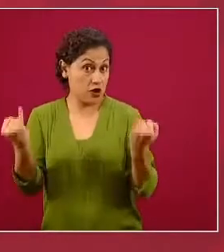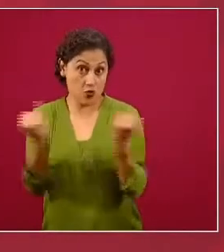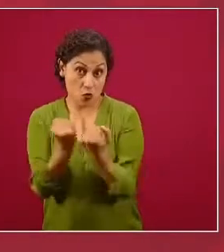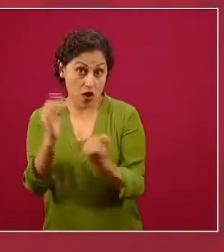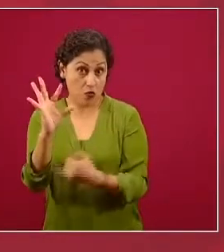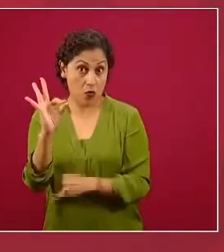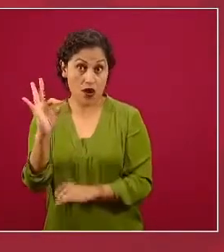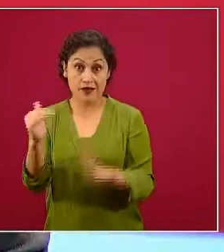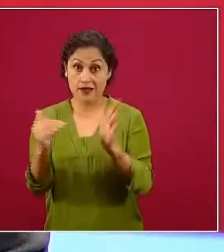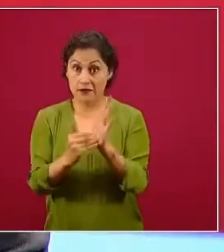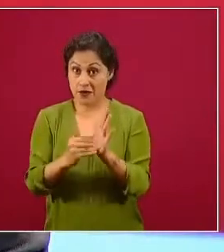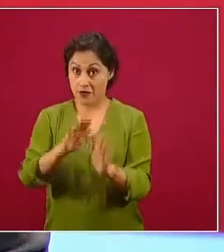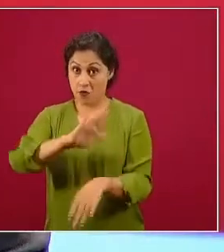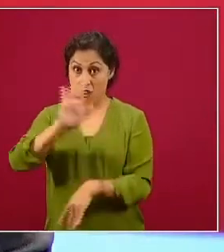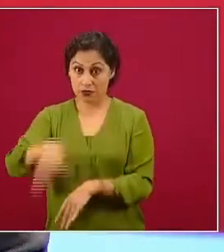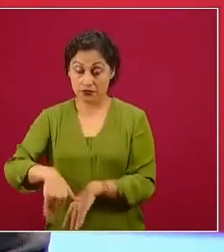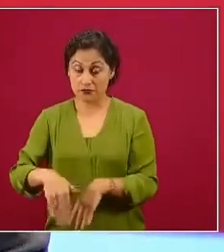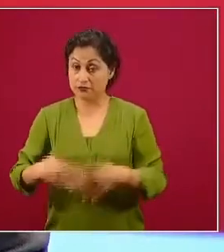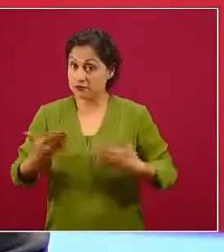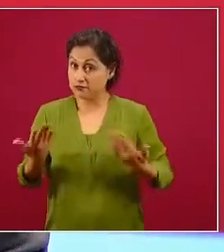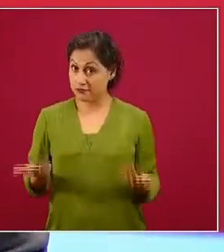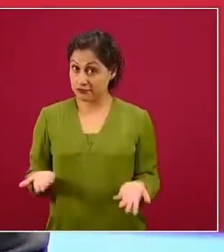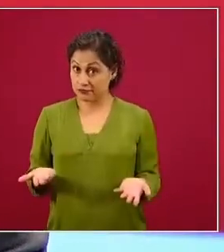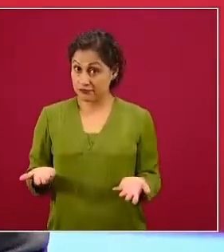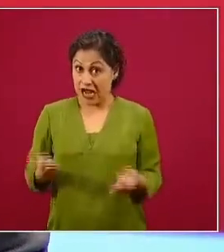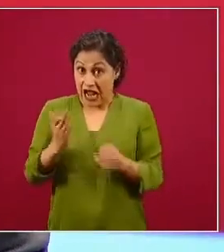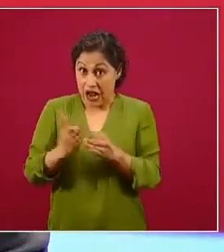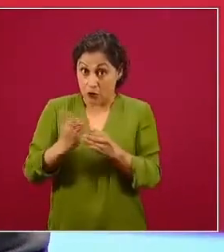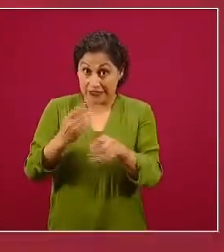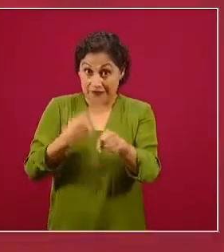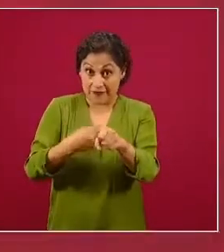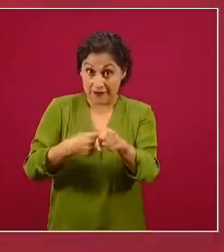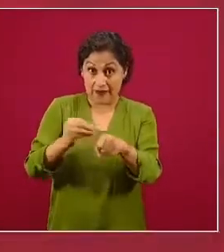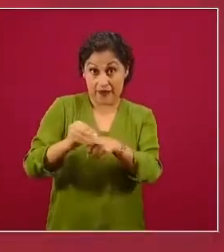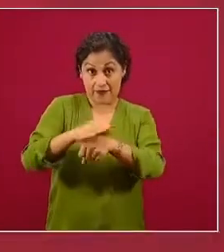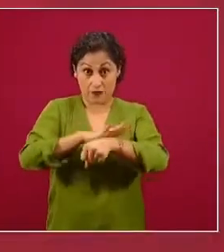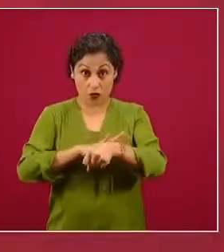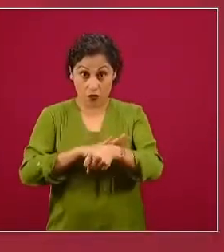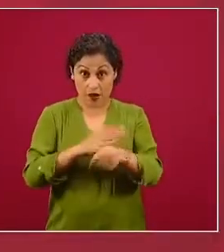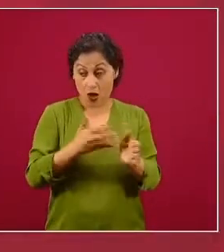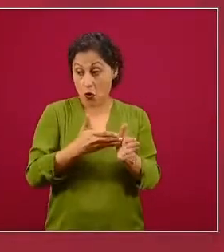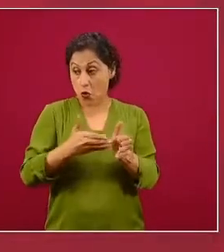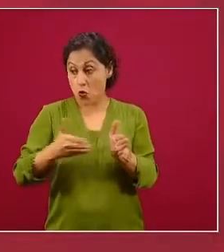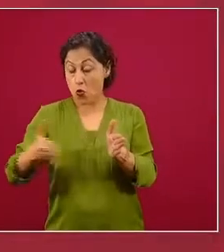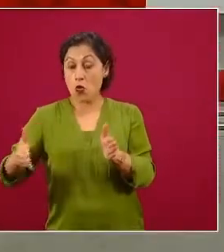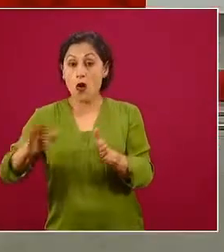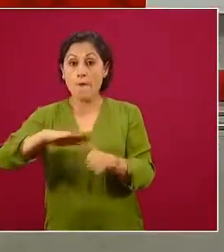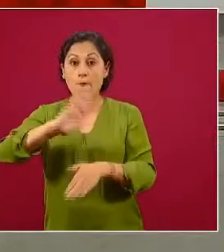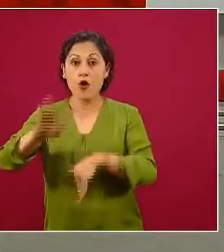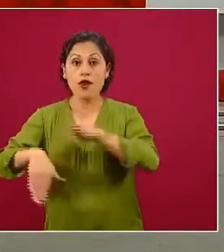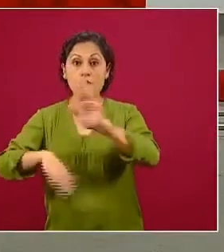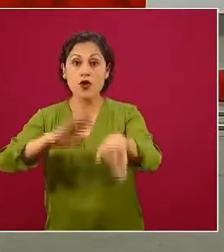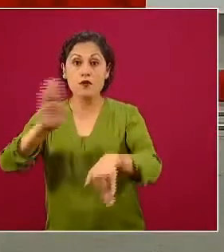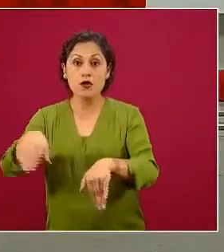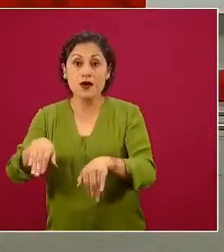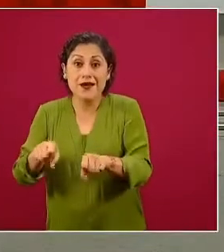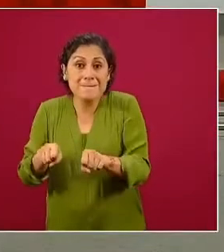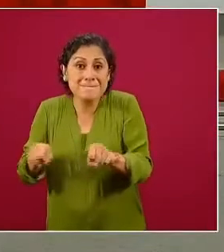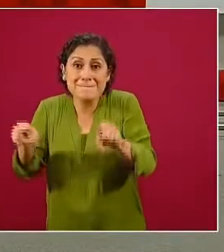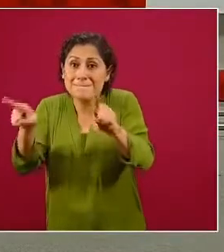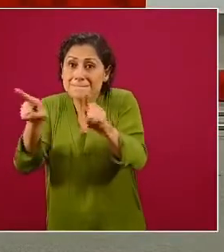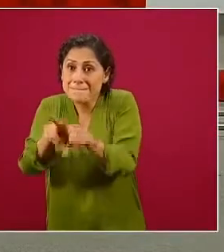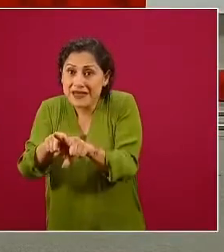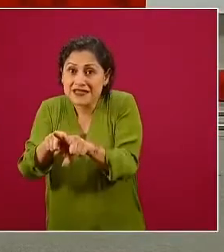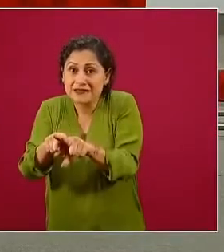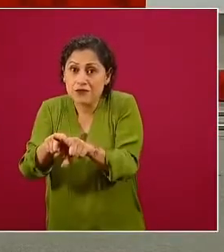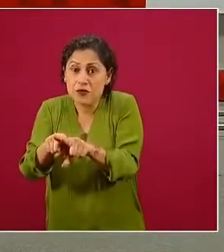40,000 muertes. Lo que llevamos de la epidemia de COVID muere en México cada año atribuible al